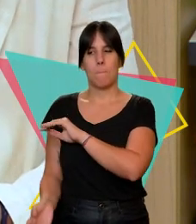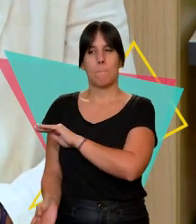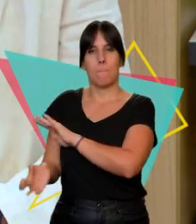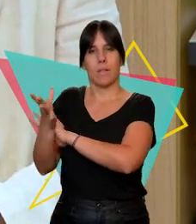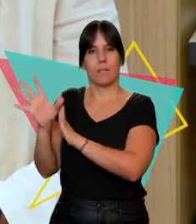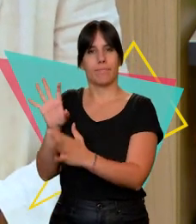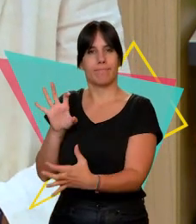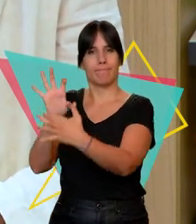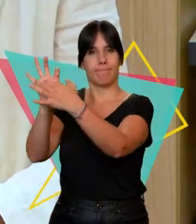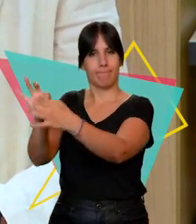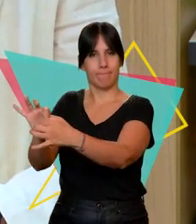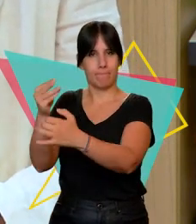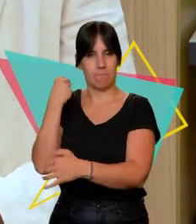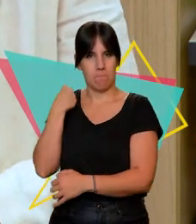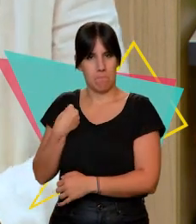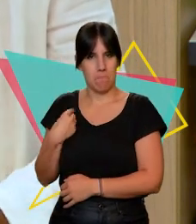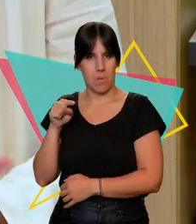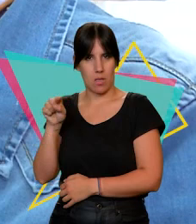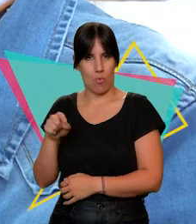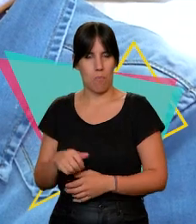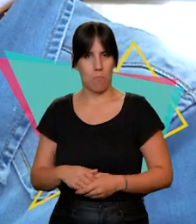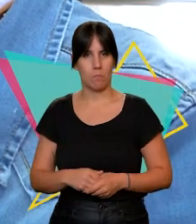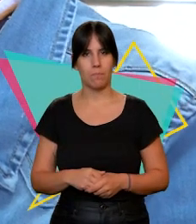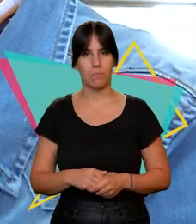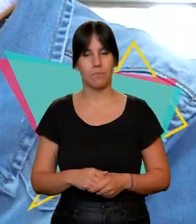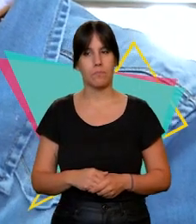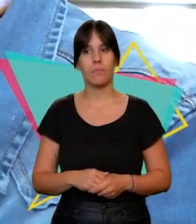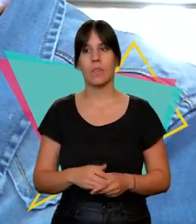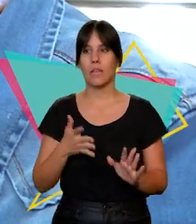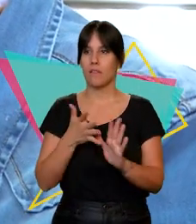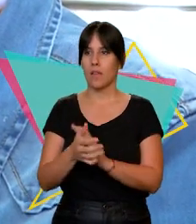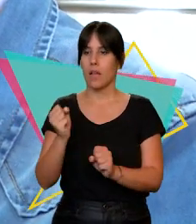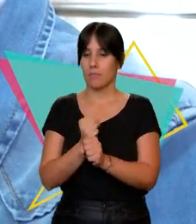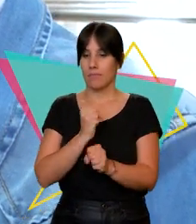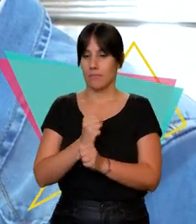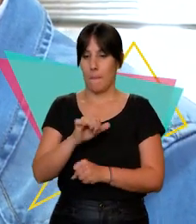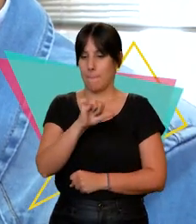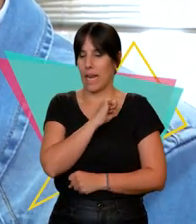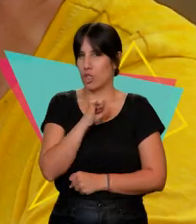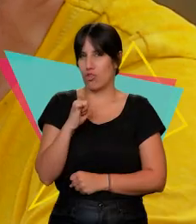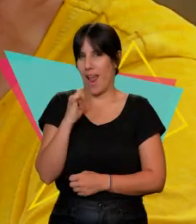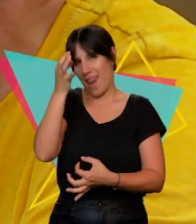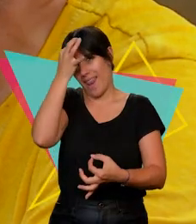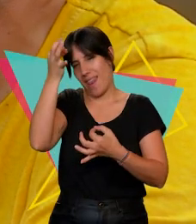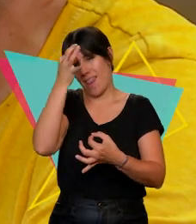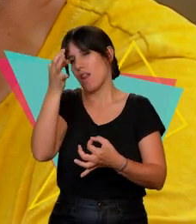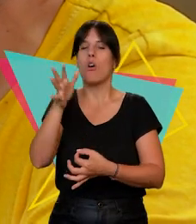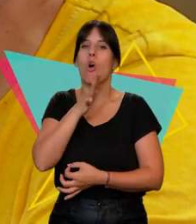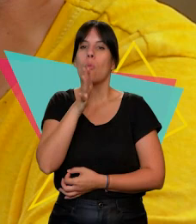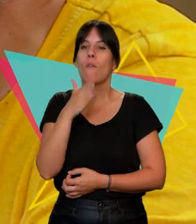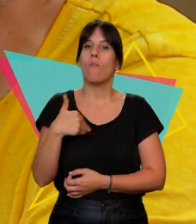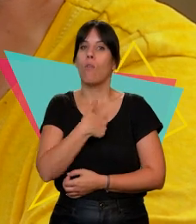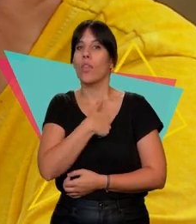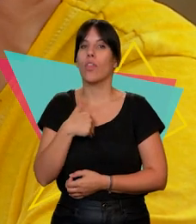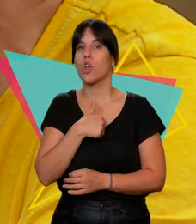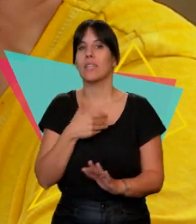negocios, empresas o locales de lo que es la región. Está muy personalizado, al final, como su propio nombre indica, porque las funciones